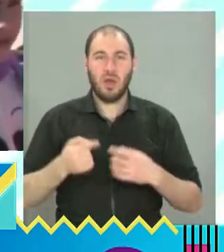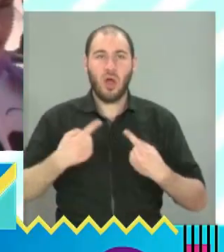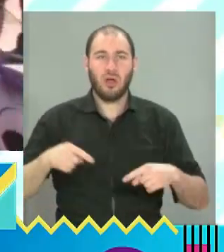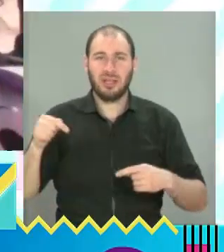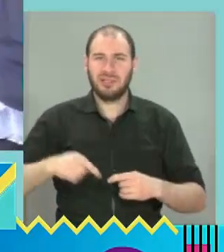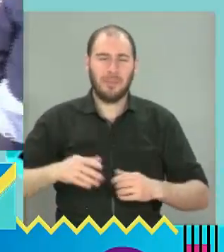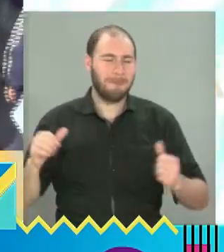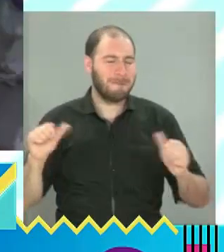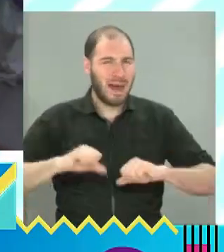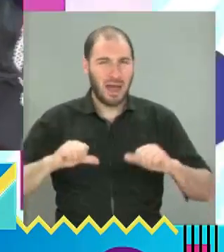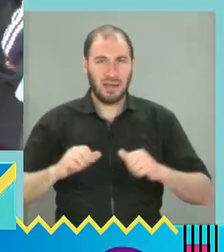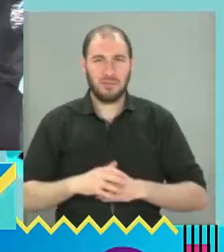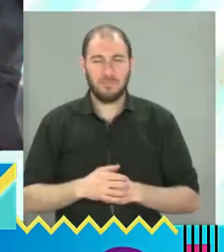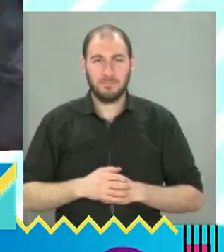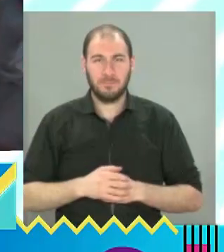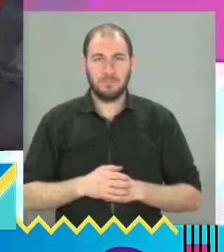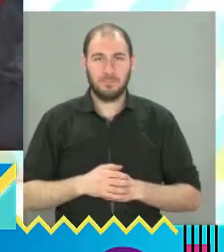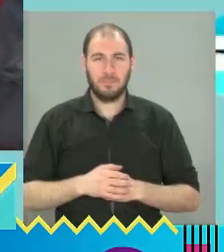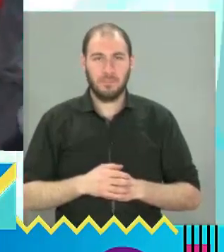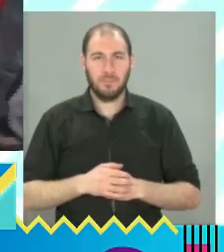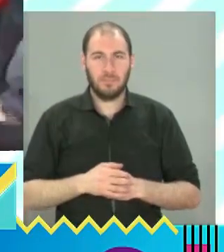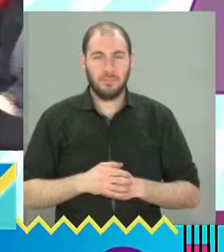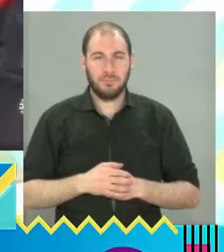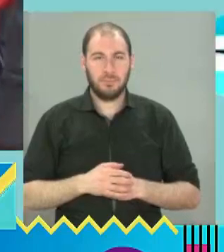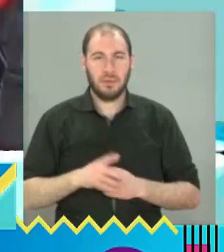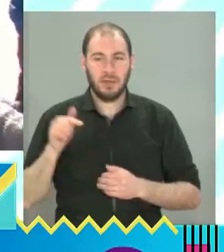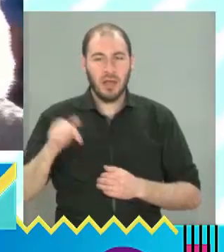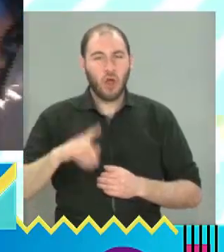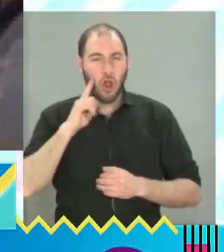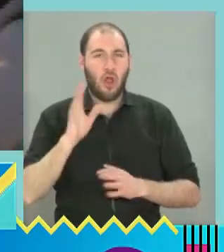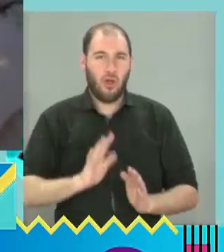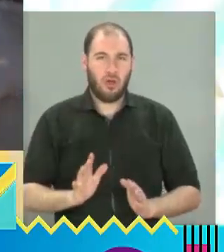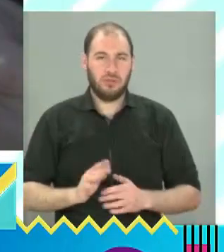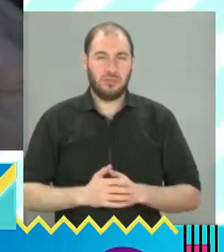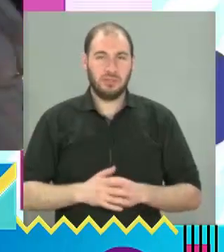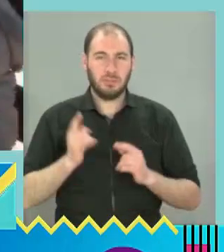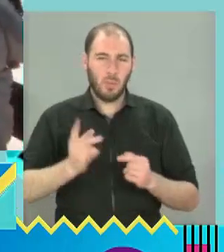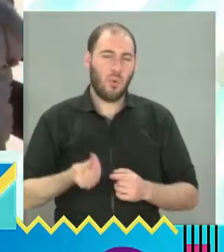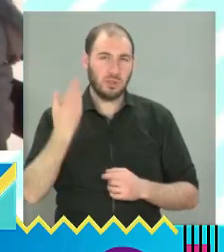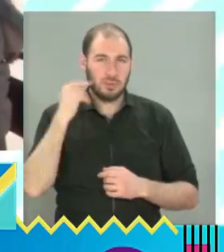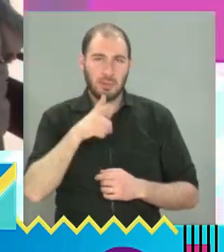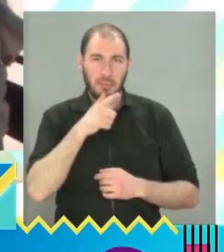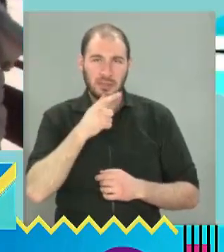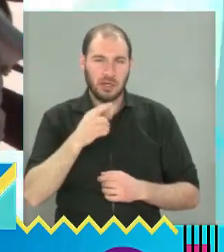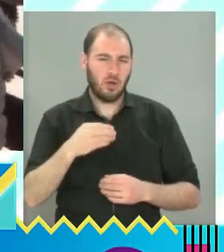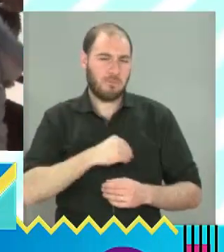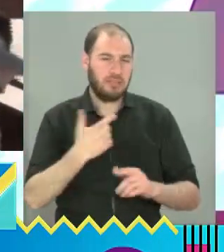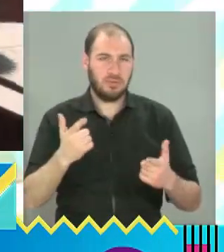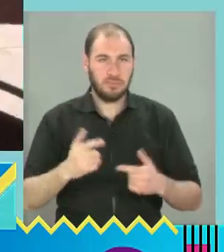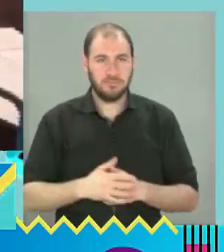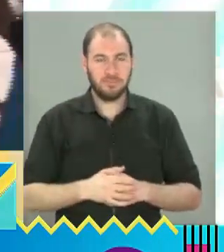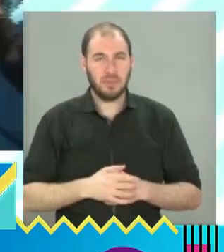que es traumática. La verdad que es desconocimiento y en muchos casos creo que es mala fe también.